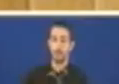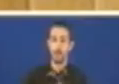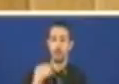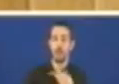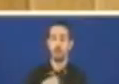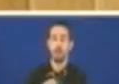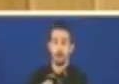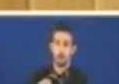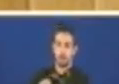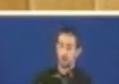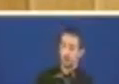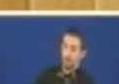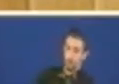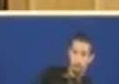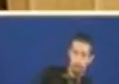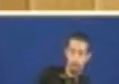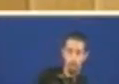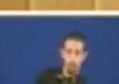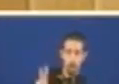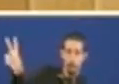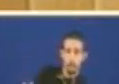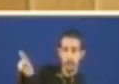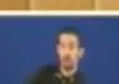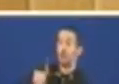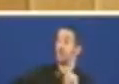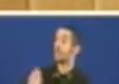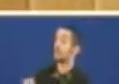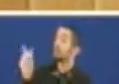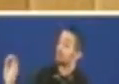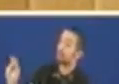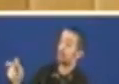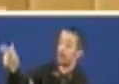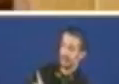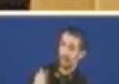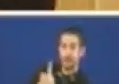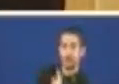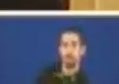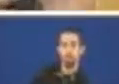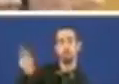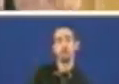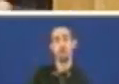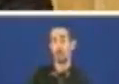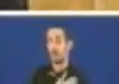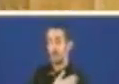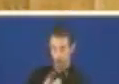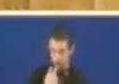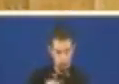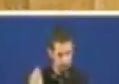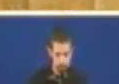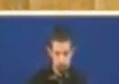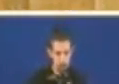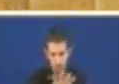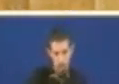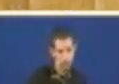idoneidade. En función do que di o cliente, do que quere o cliente, eu quero dispoñer dos cartos nun prazo breve para poder mercar un